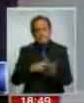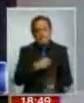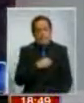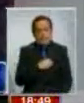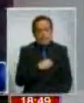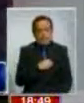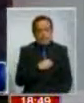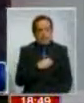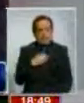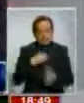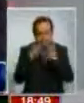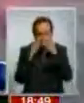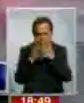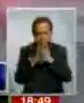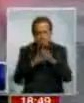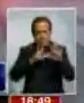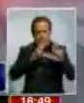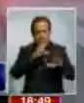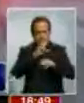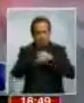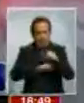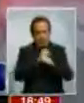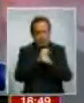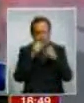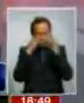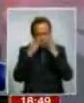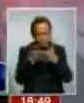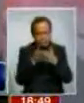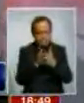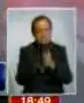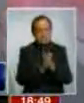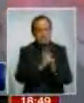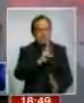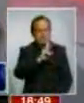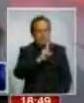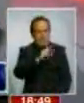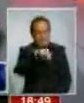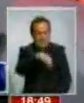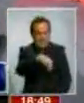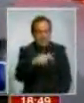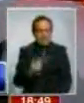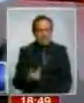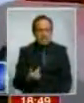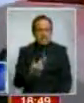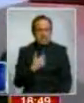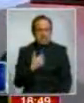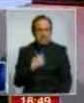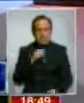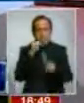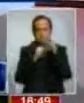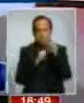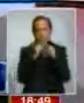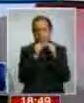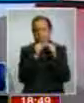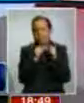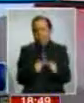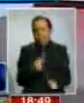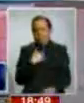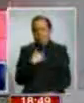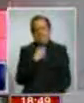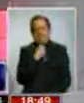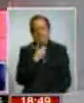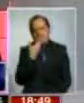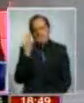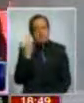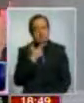dediqué mucho tiempo al partido, 8 años, que no los usé para echarme humo, porque yo no estoy en política para hacerme el famoso ni el